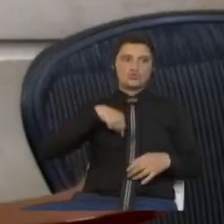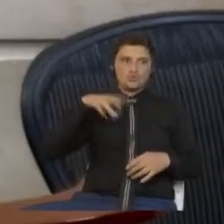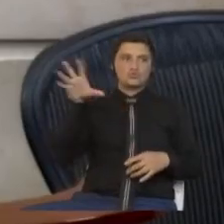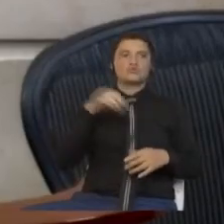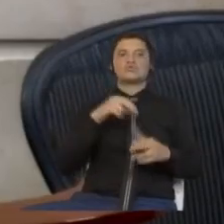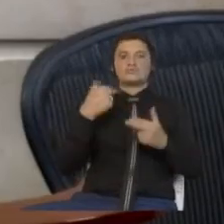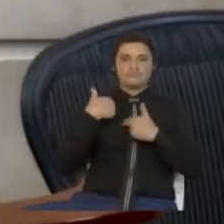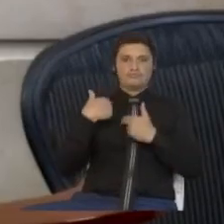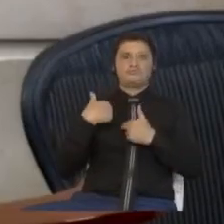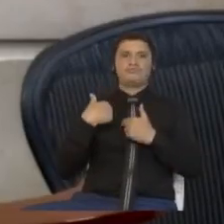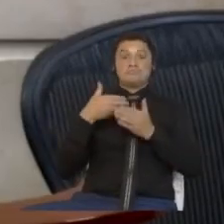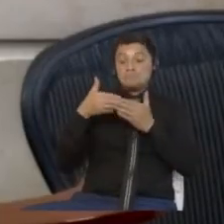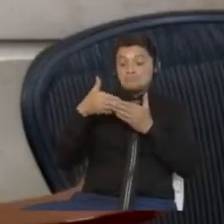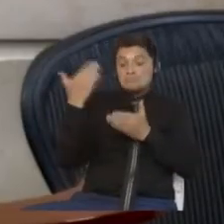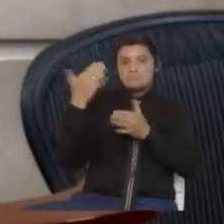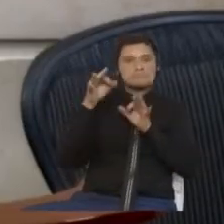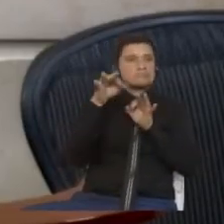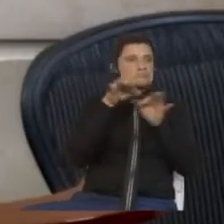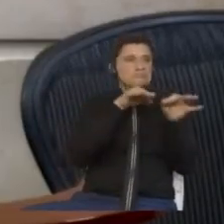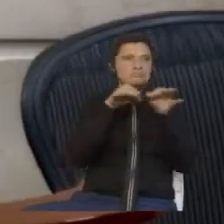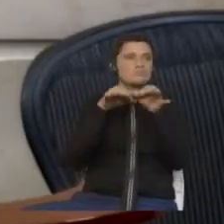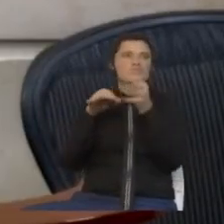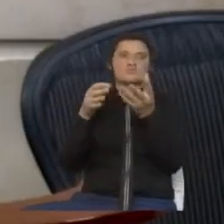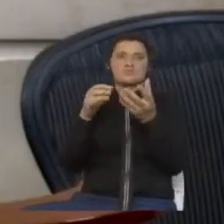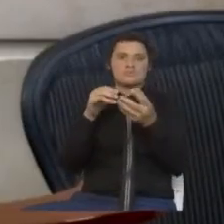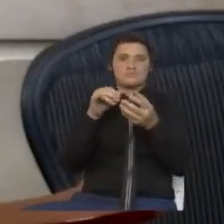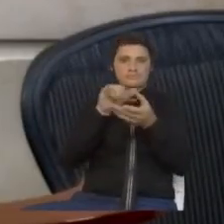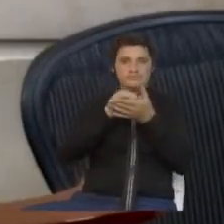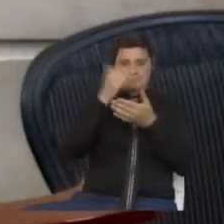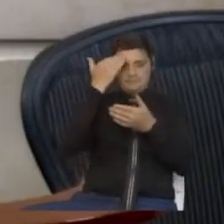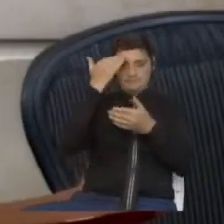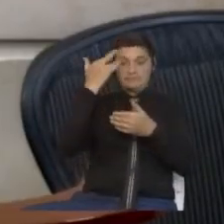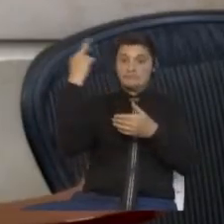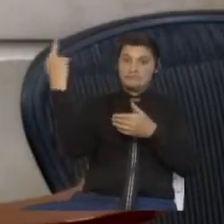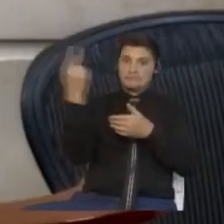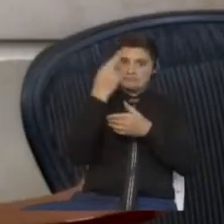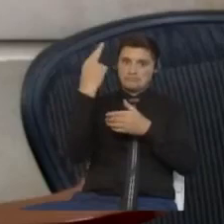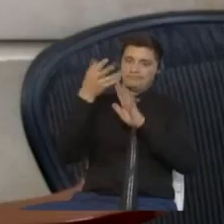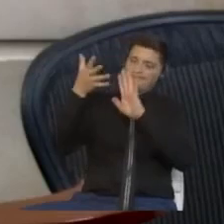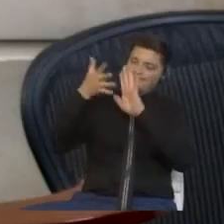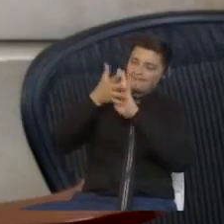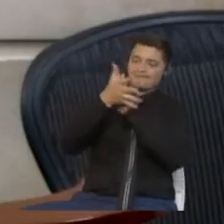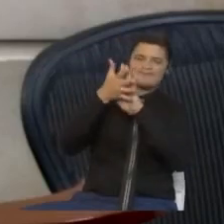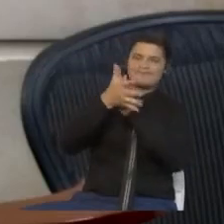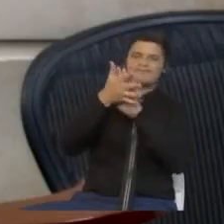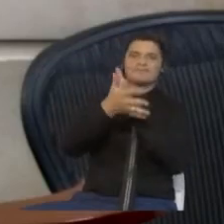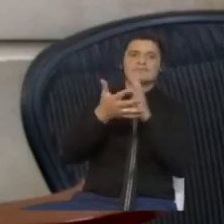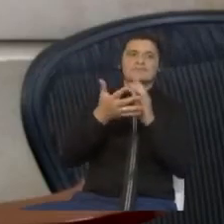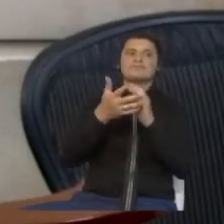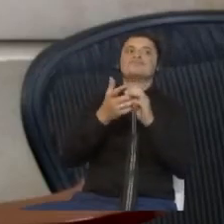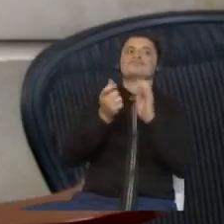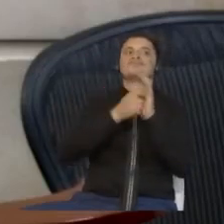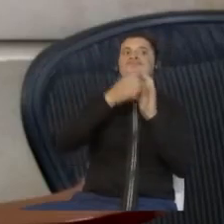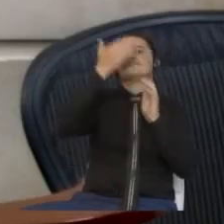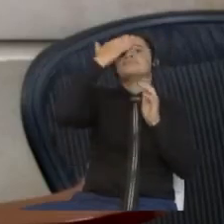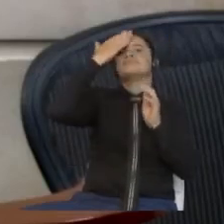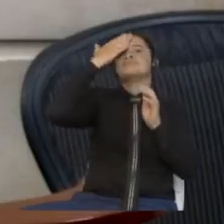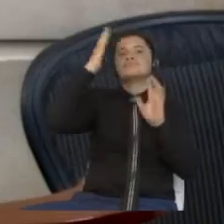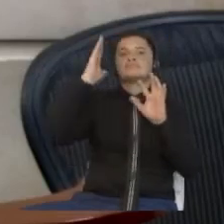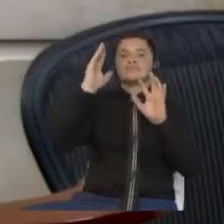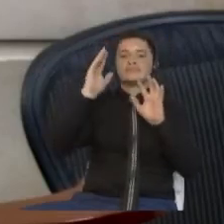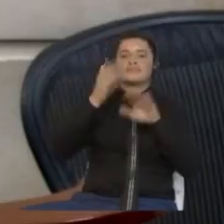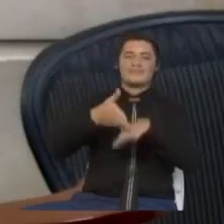empiezo mi explicación por esta reiterada mención a propósito del